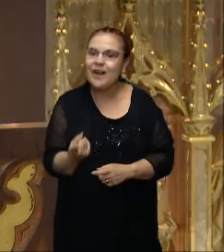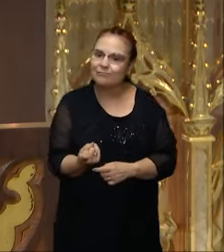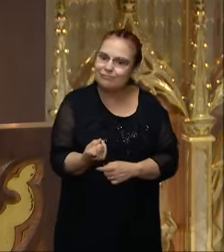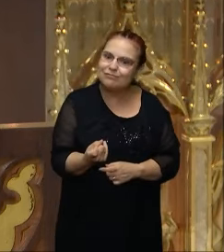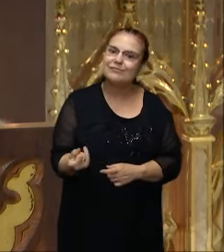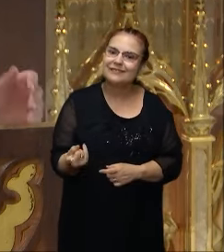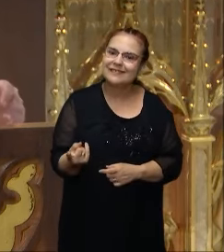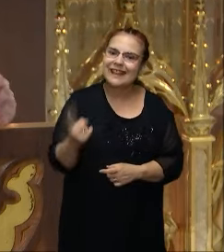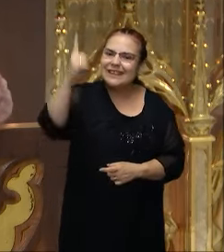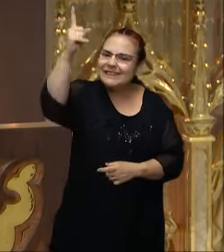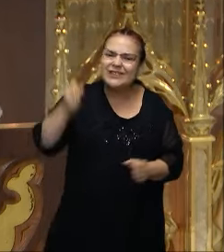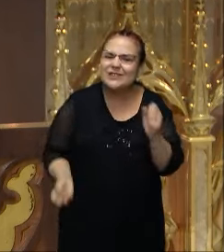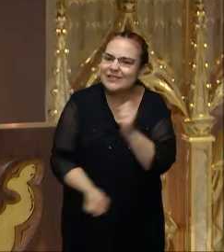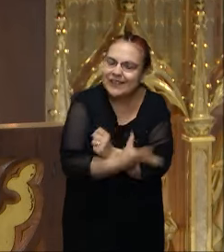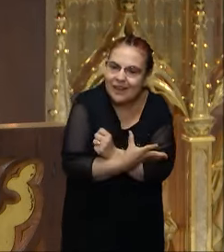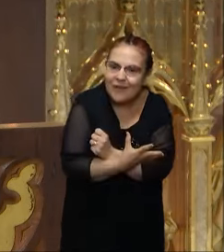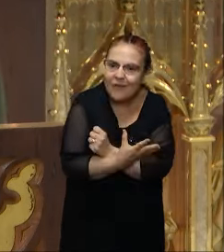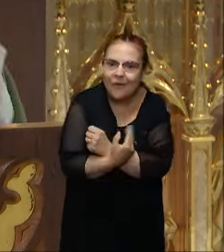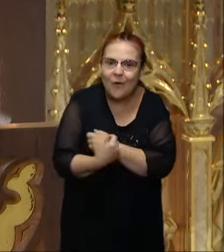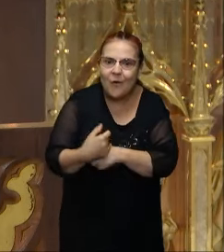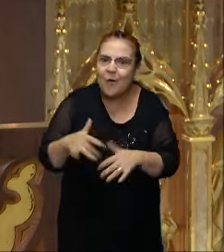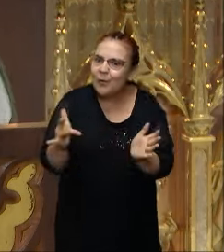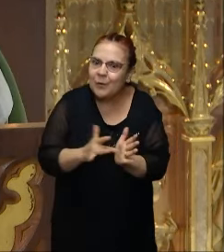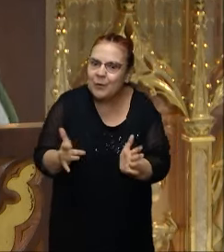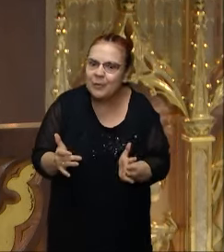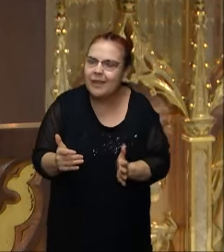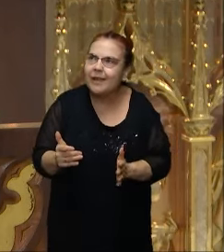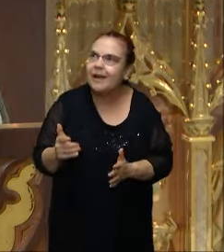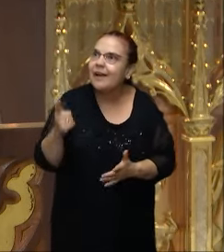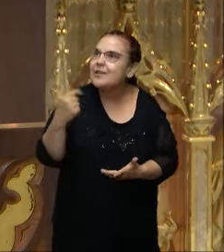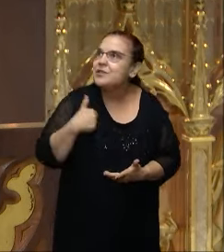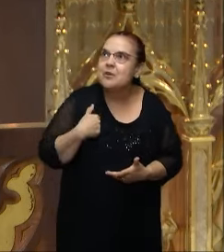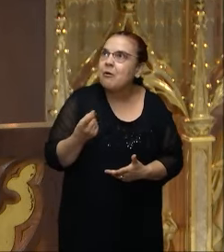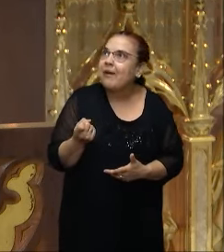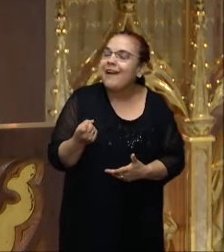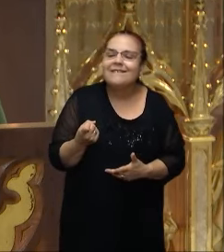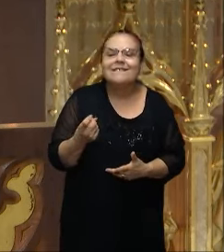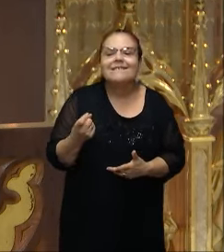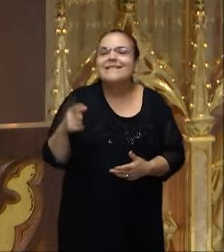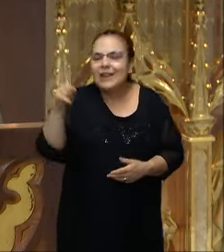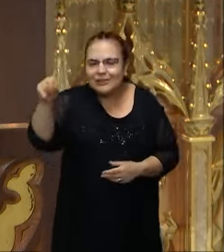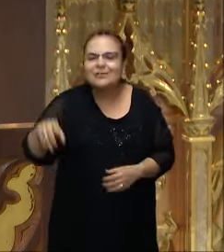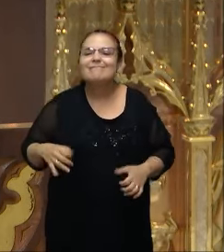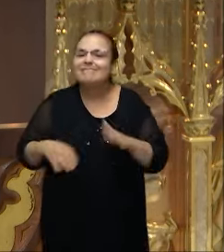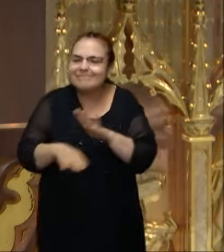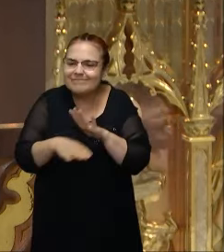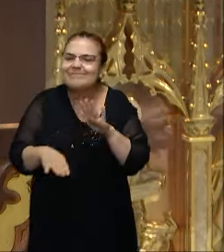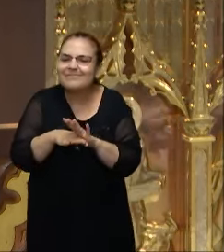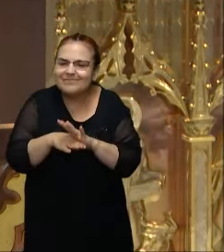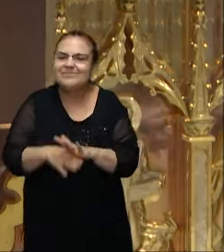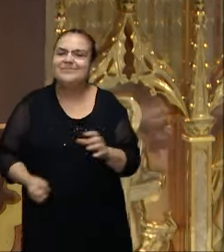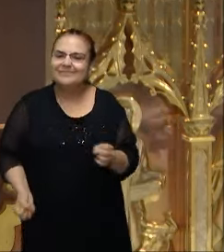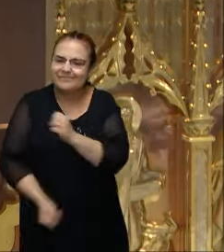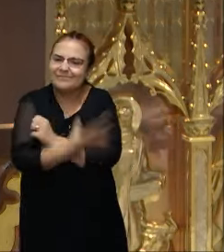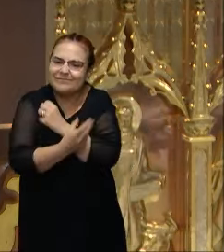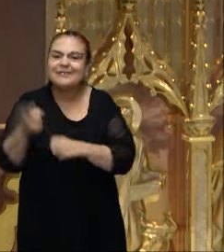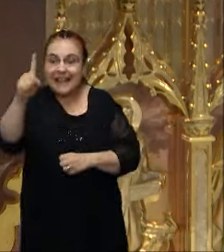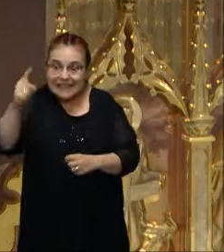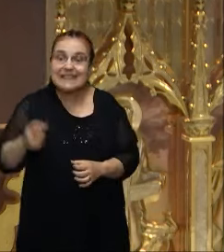nos creó. Y el hombre un día le dijo, no te necesito, pero Dios sigue creando esa necesidad y quiere que los cristianos creemos a los demás